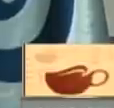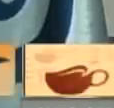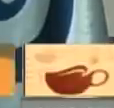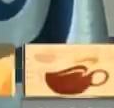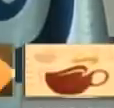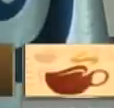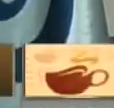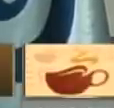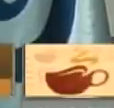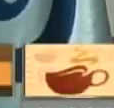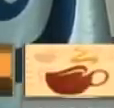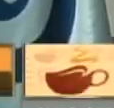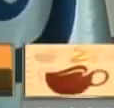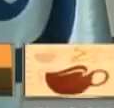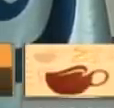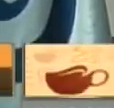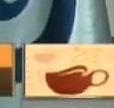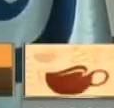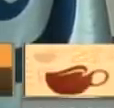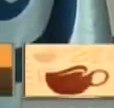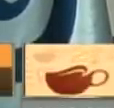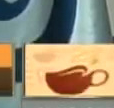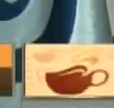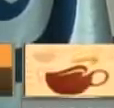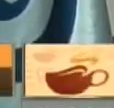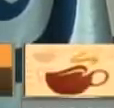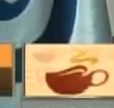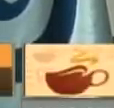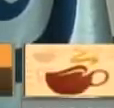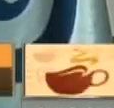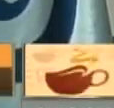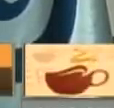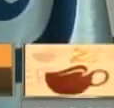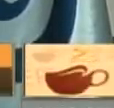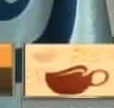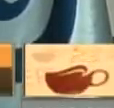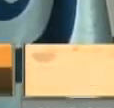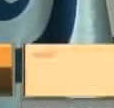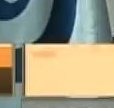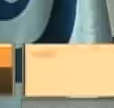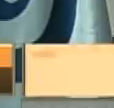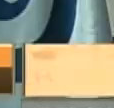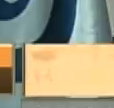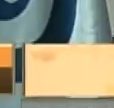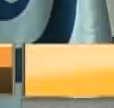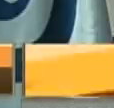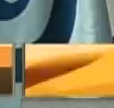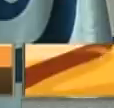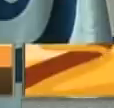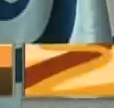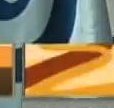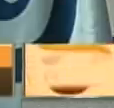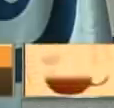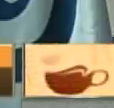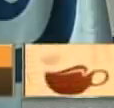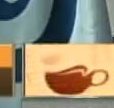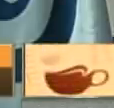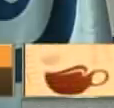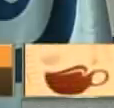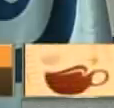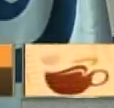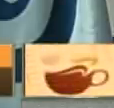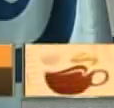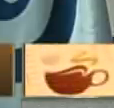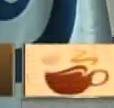Efectivamente, como ha sido costumbre del Ministerio Público, antes y en medio de esta